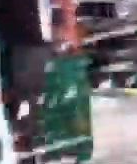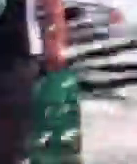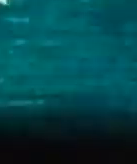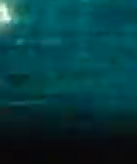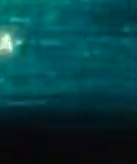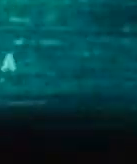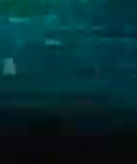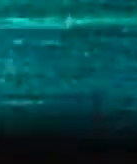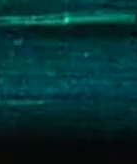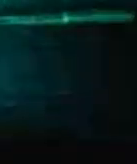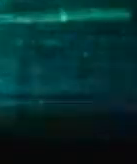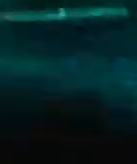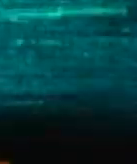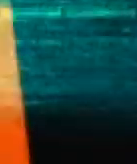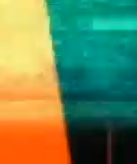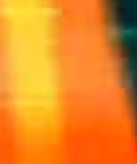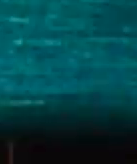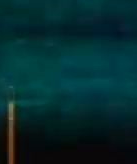¡Gracias!